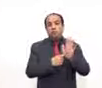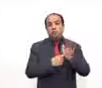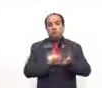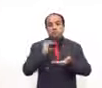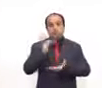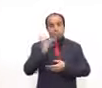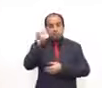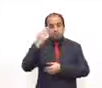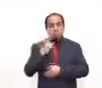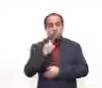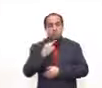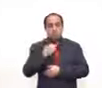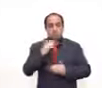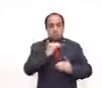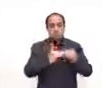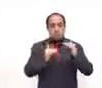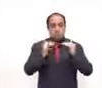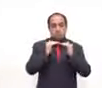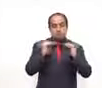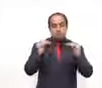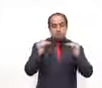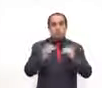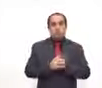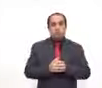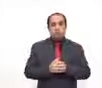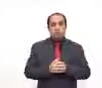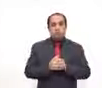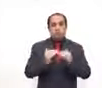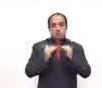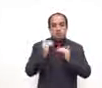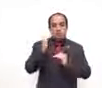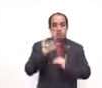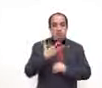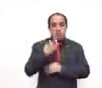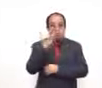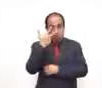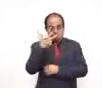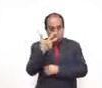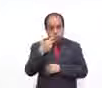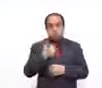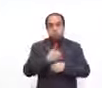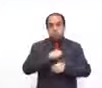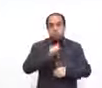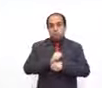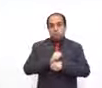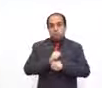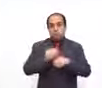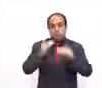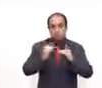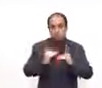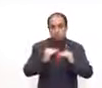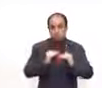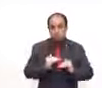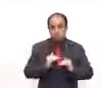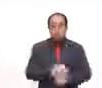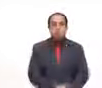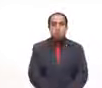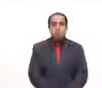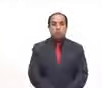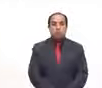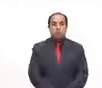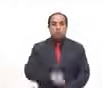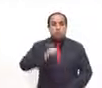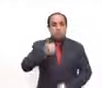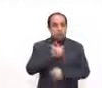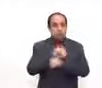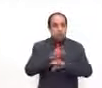semáforo rojo para estabilizar una tendencia creciente que llevaba 8 semanas. Siguiente. Siguiente. Otros